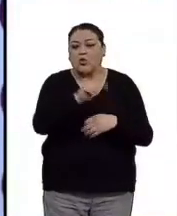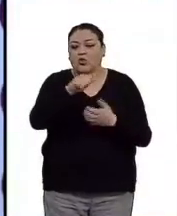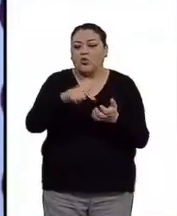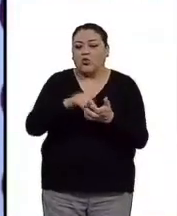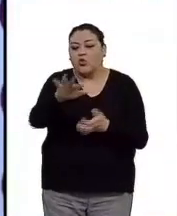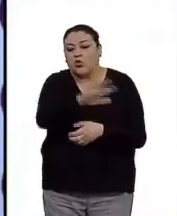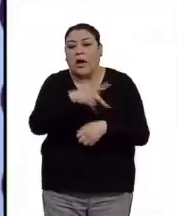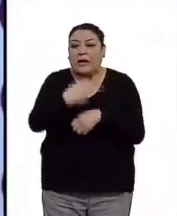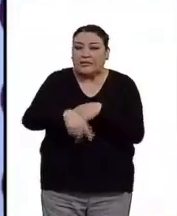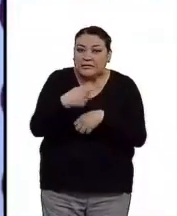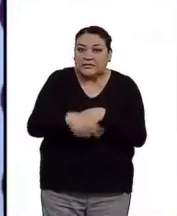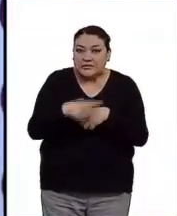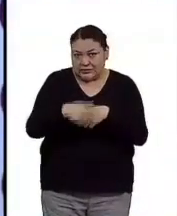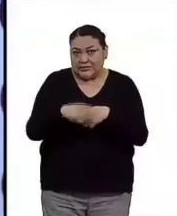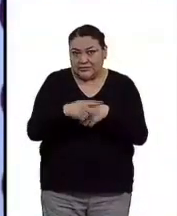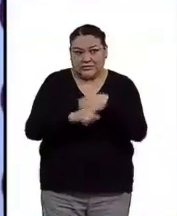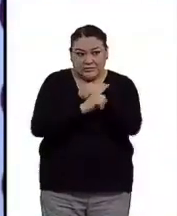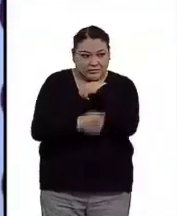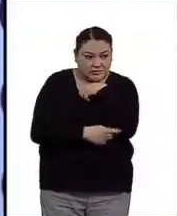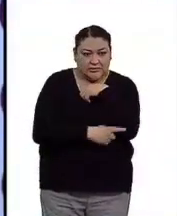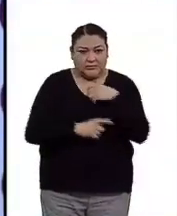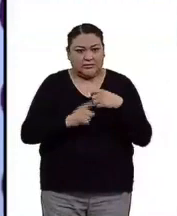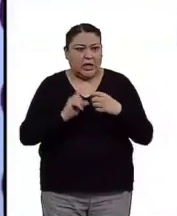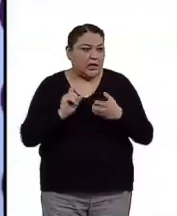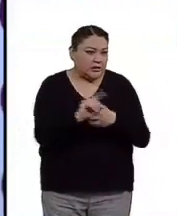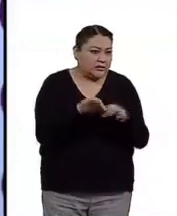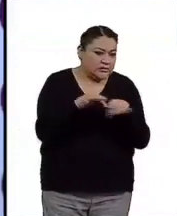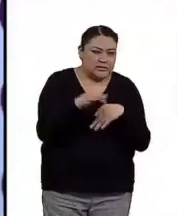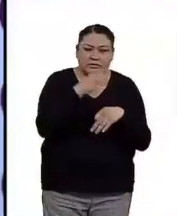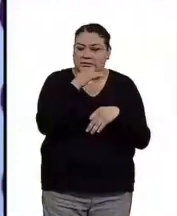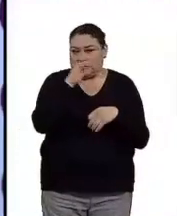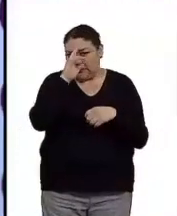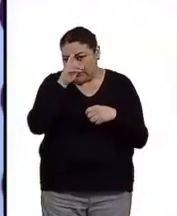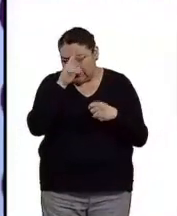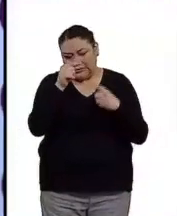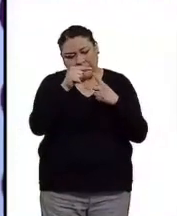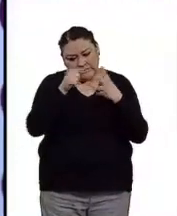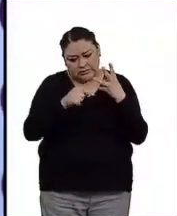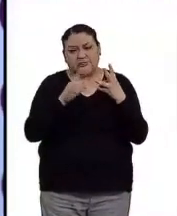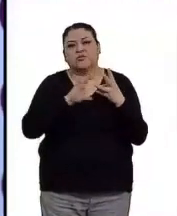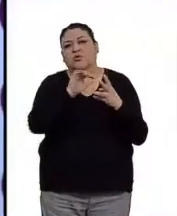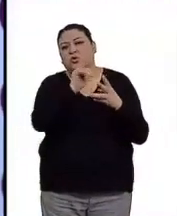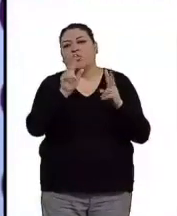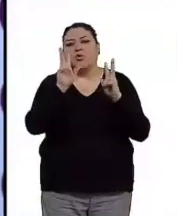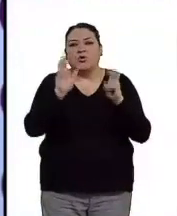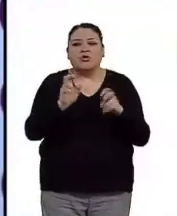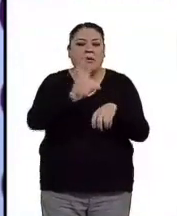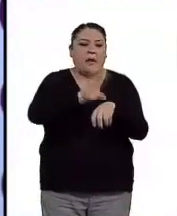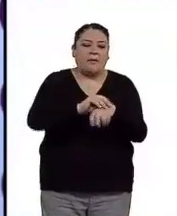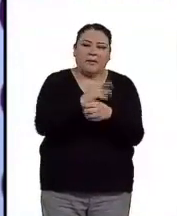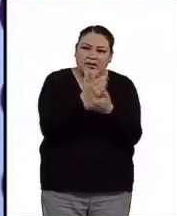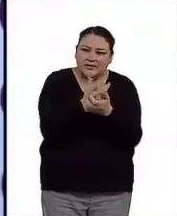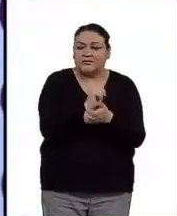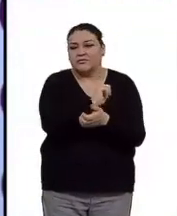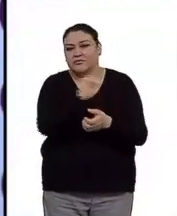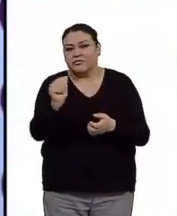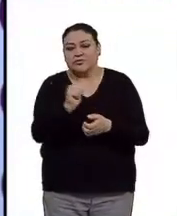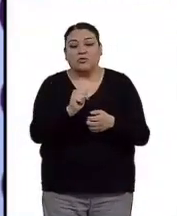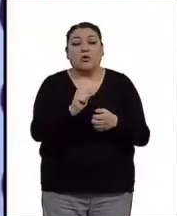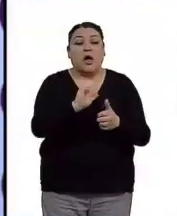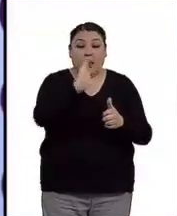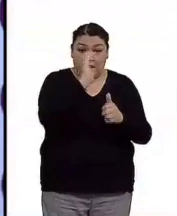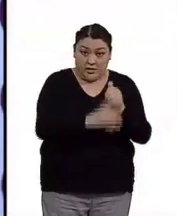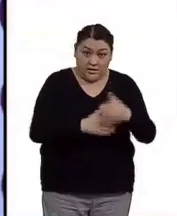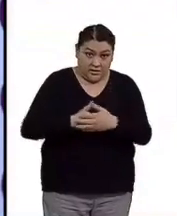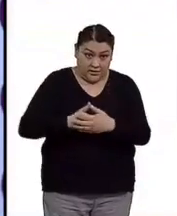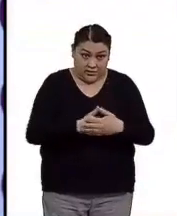para mujeres cuando están en el embarazo, el tema de las licencias, el derecho de regresar a tu trabajo